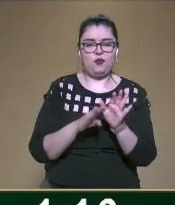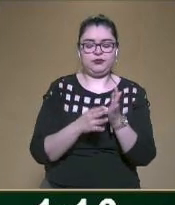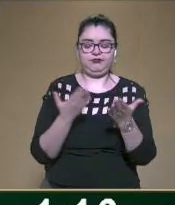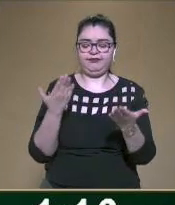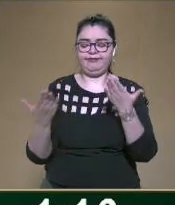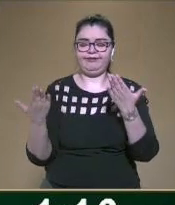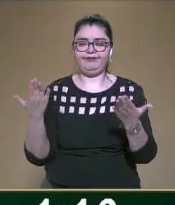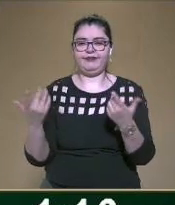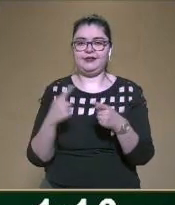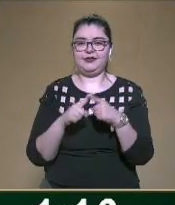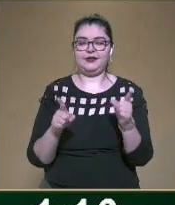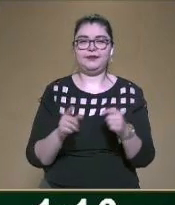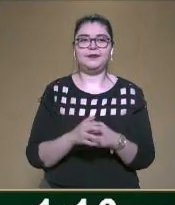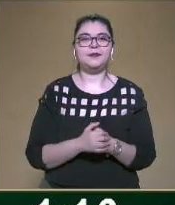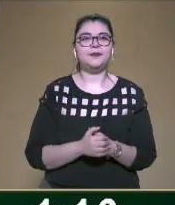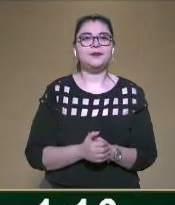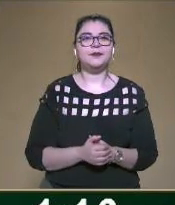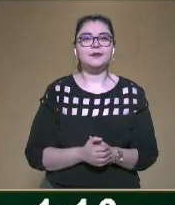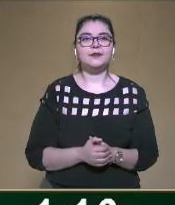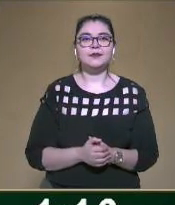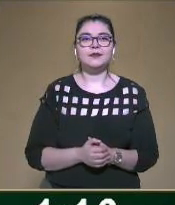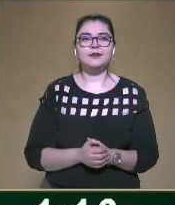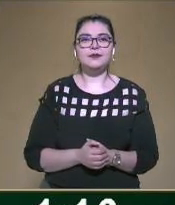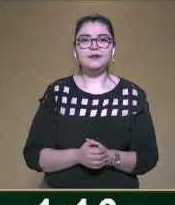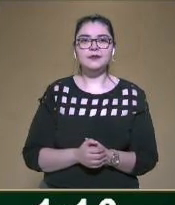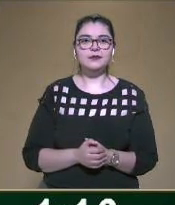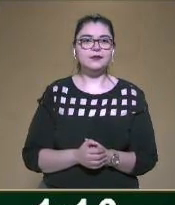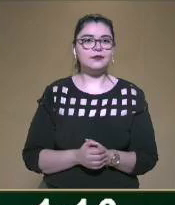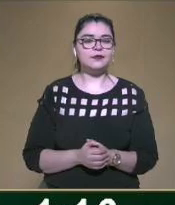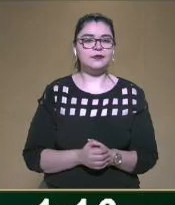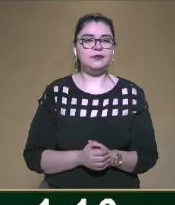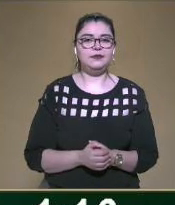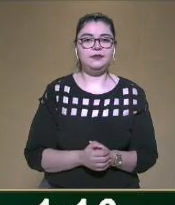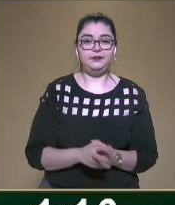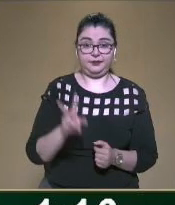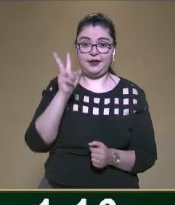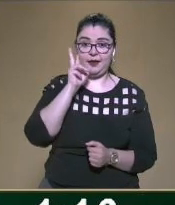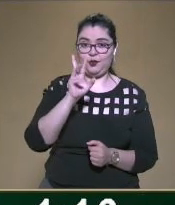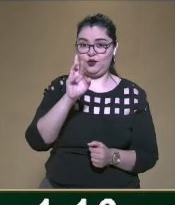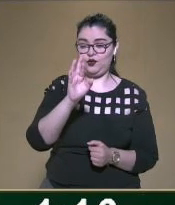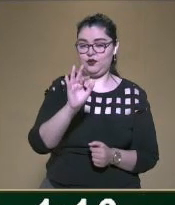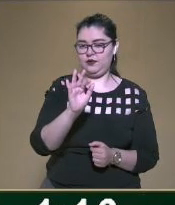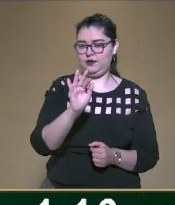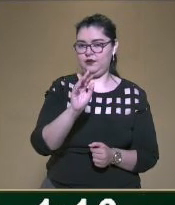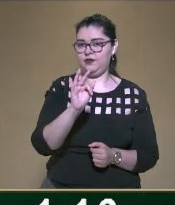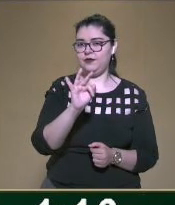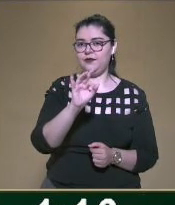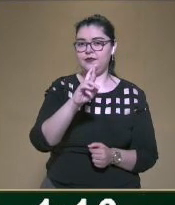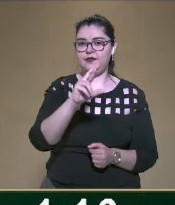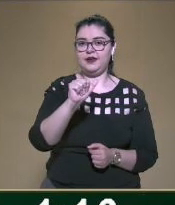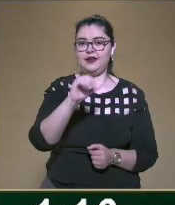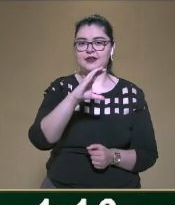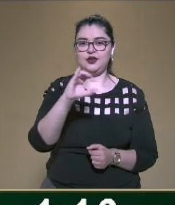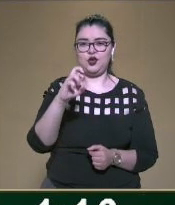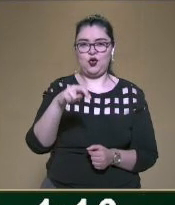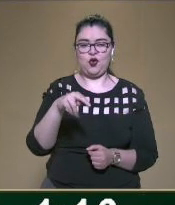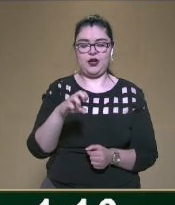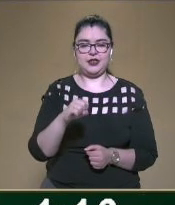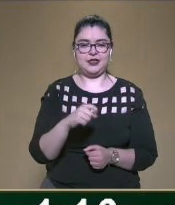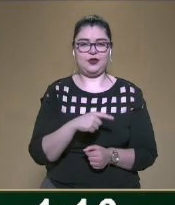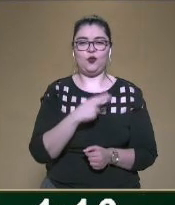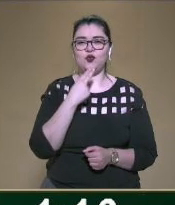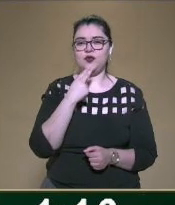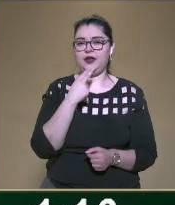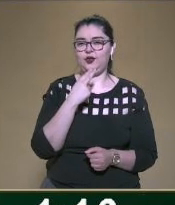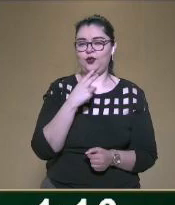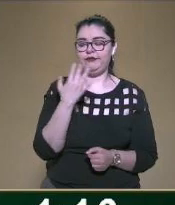grado de primaria. Exactamente. Muy bien, vamos a las fracciones con este mix utilizando ricas pizzas.